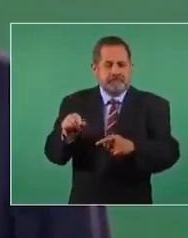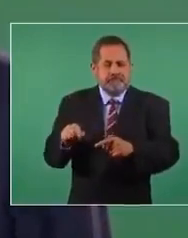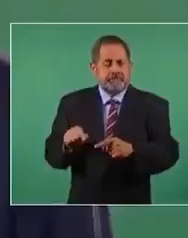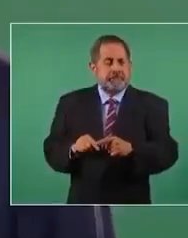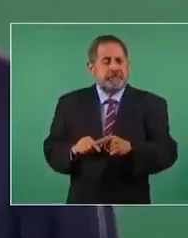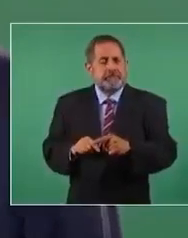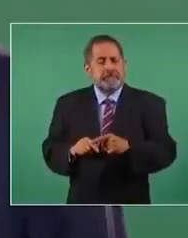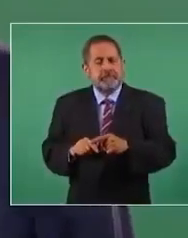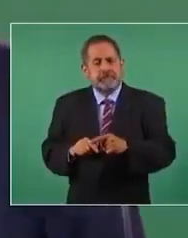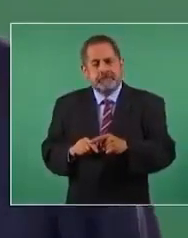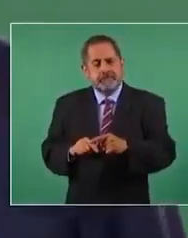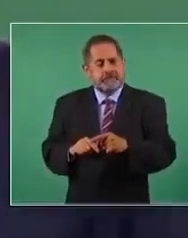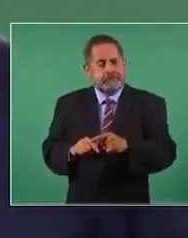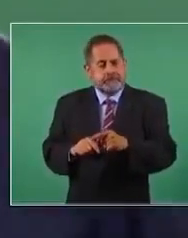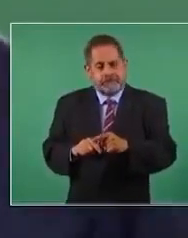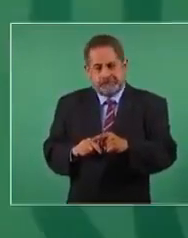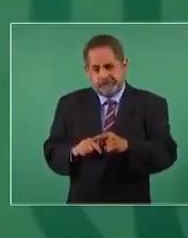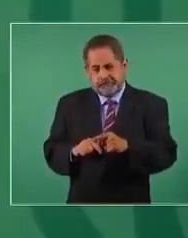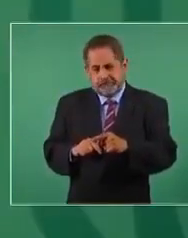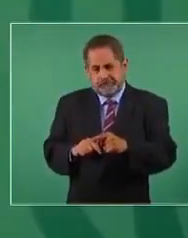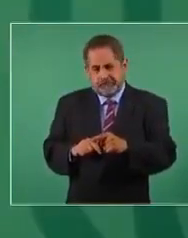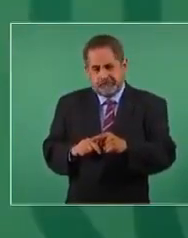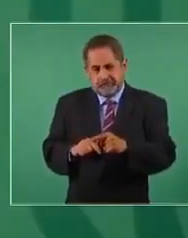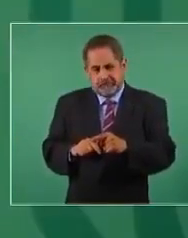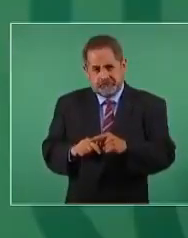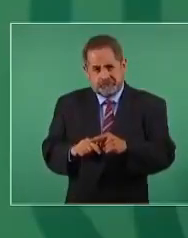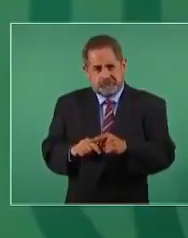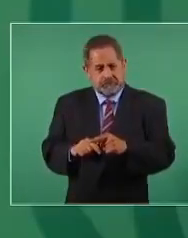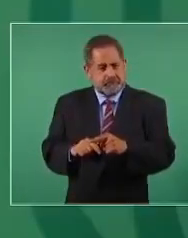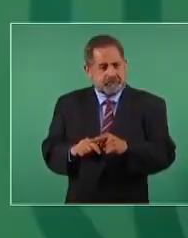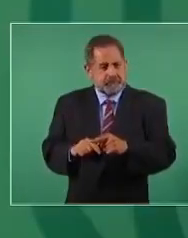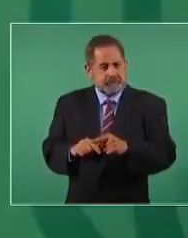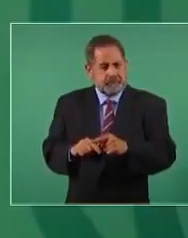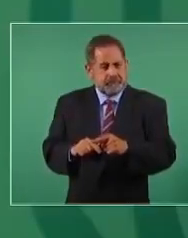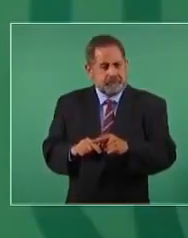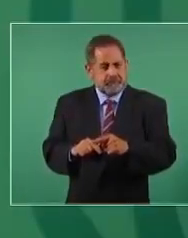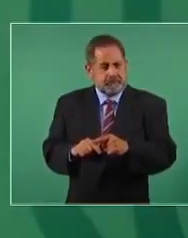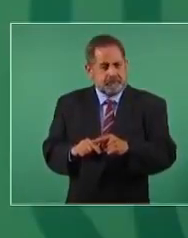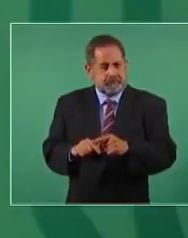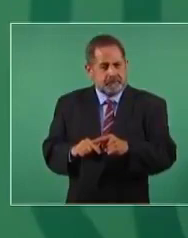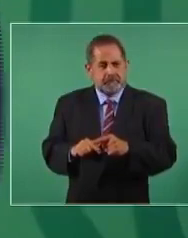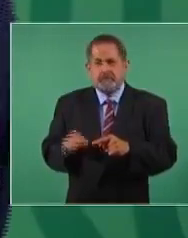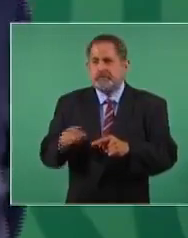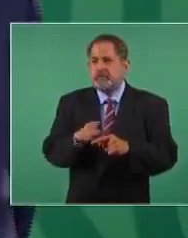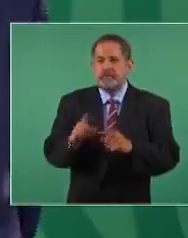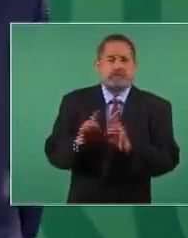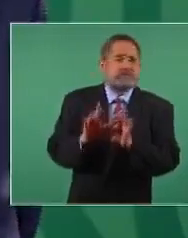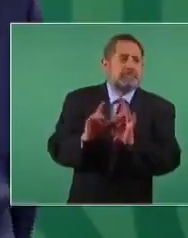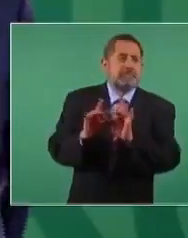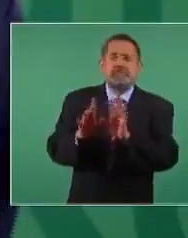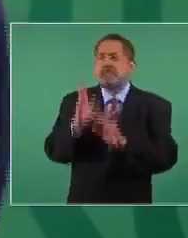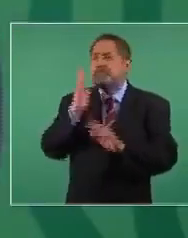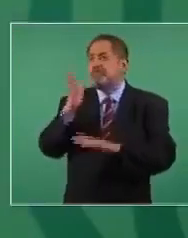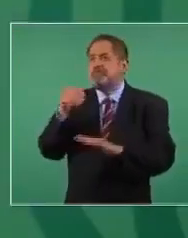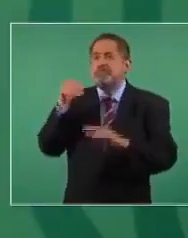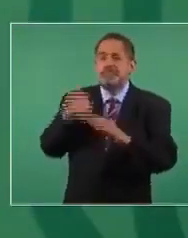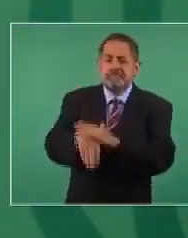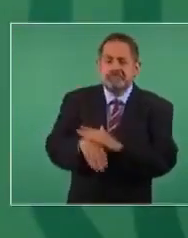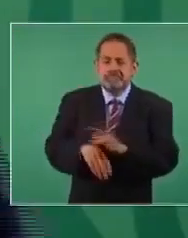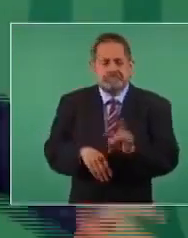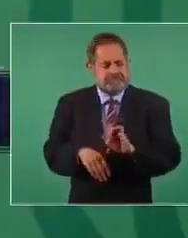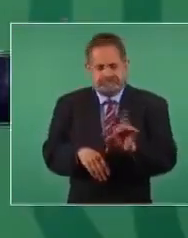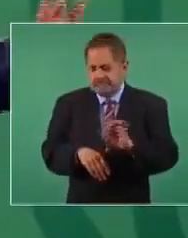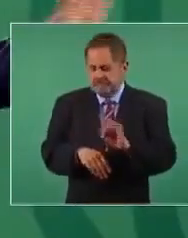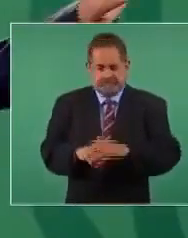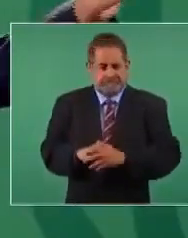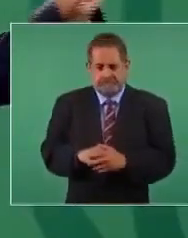conclusiones. Y a mí me parece que es muy grave que en una decisión de esa trascendencia